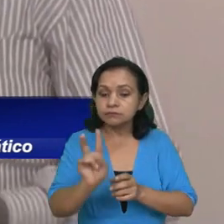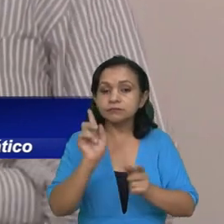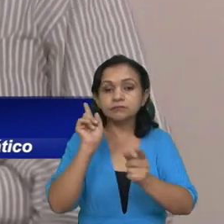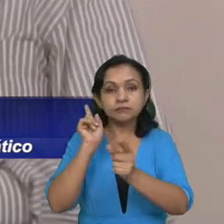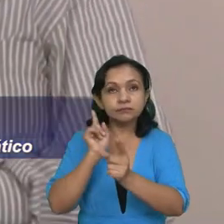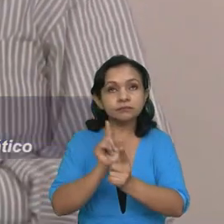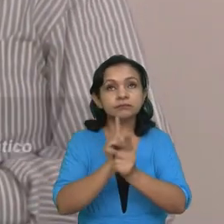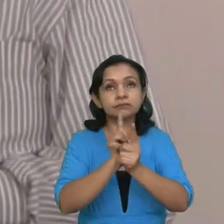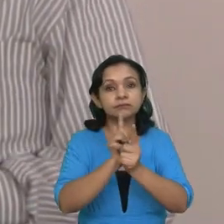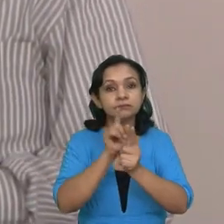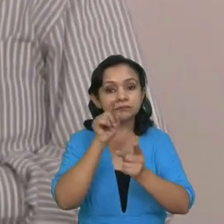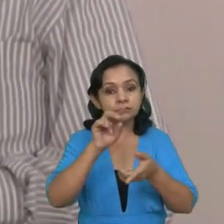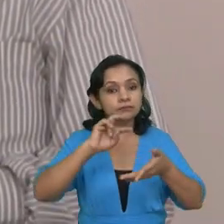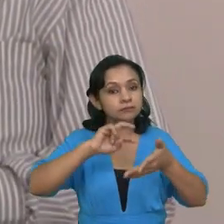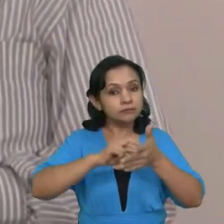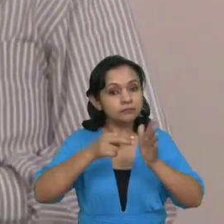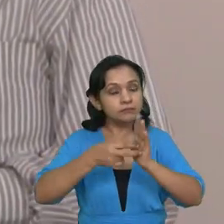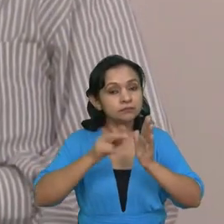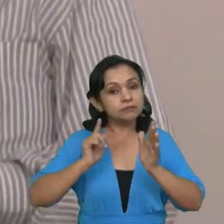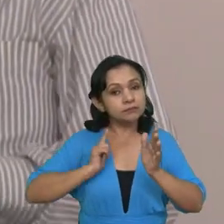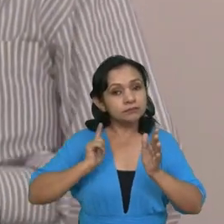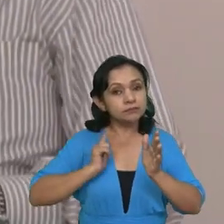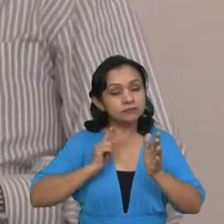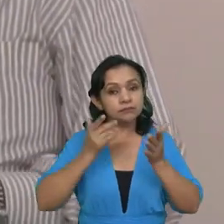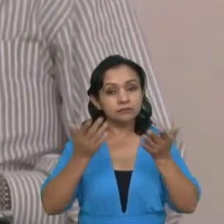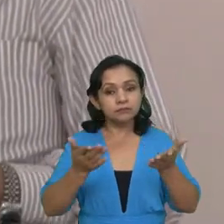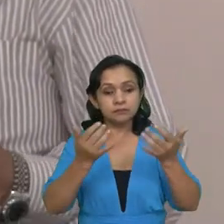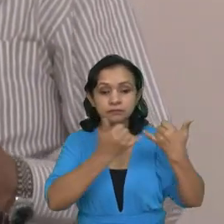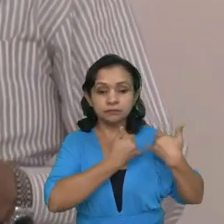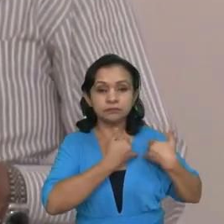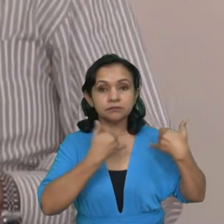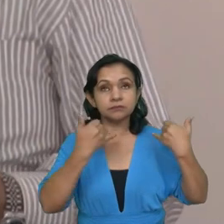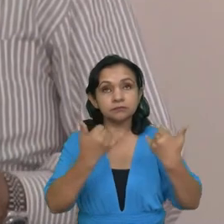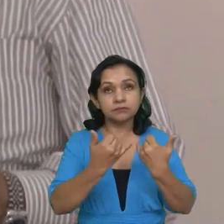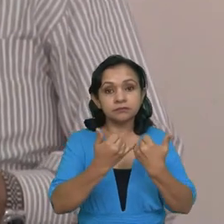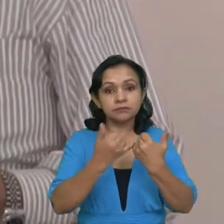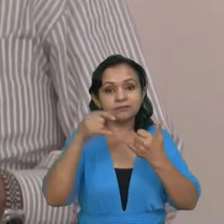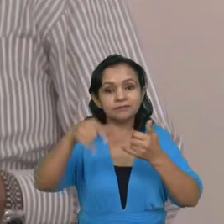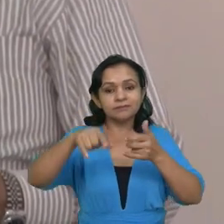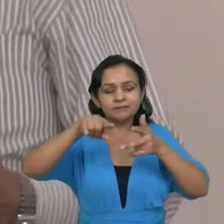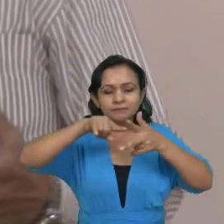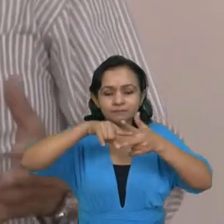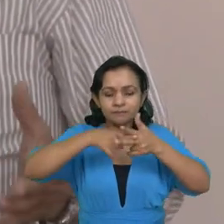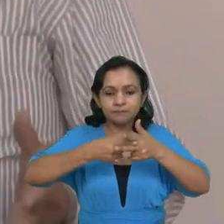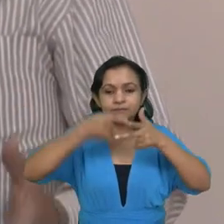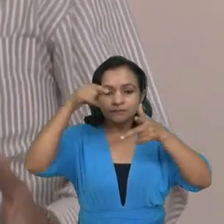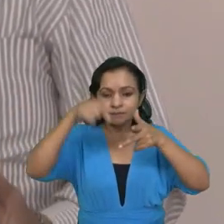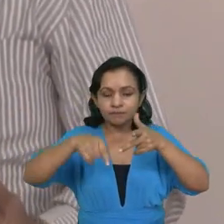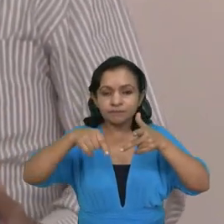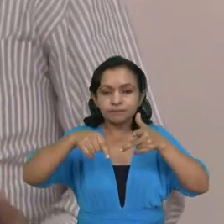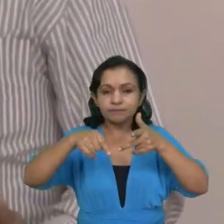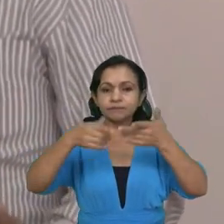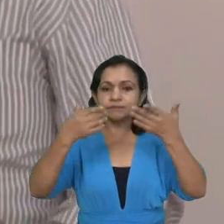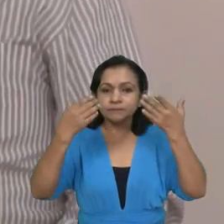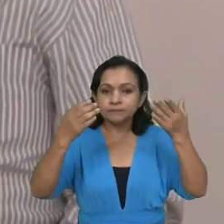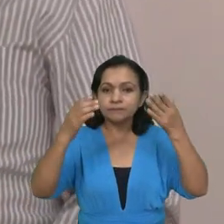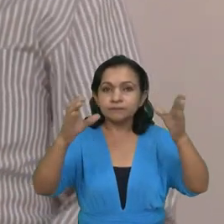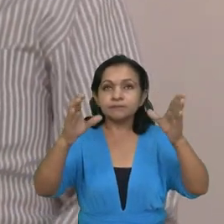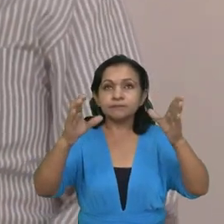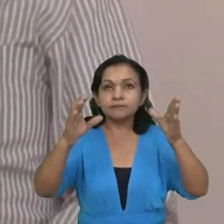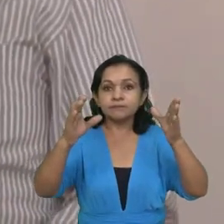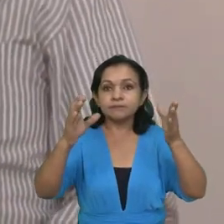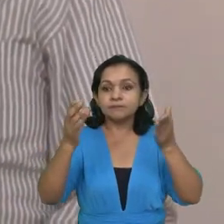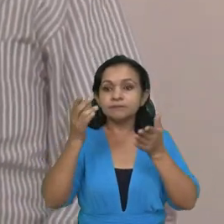y en ese sentido tenemos nosotros una institución que es la punta de lanza para lo que son la